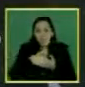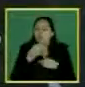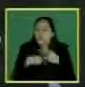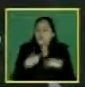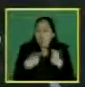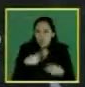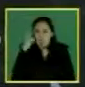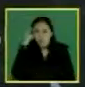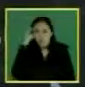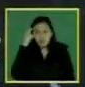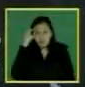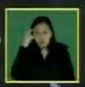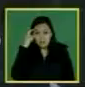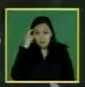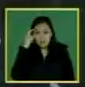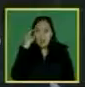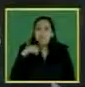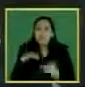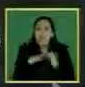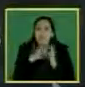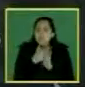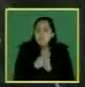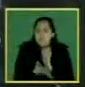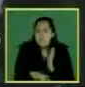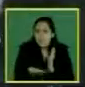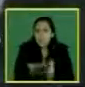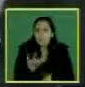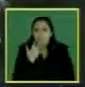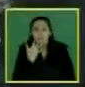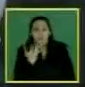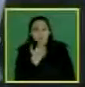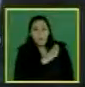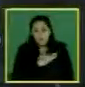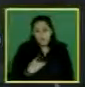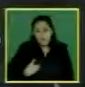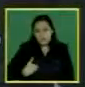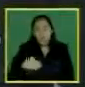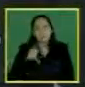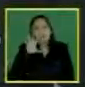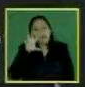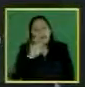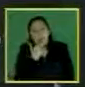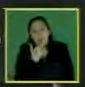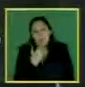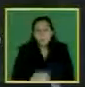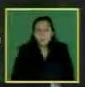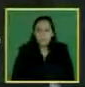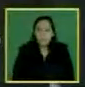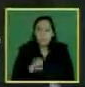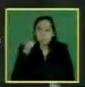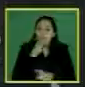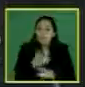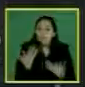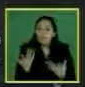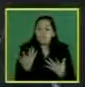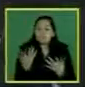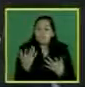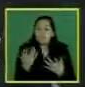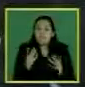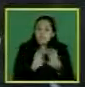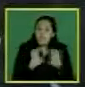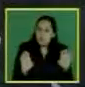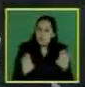días. Bueno, es lo mismo que ocurre con el jefe de Estado. El jefe de Estado tiene que ser un educador. La educación